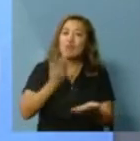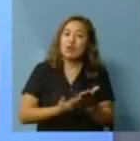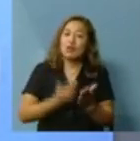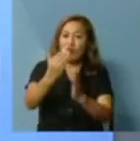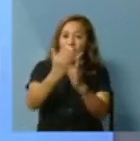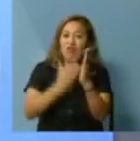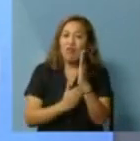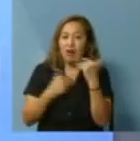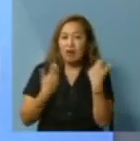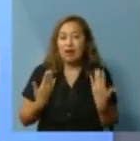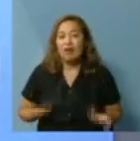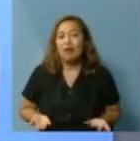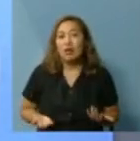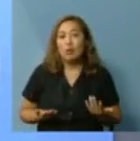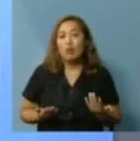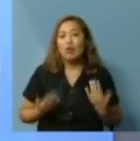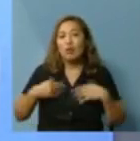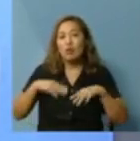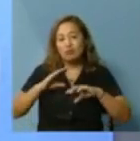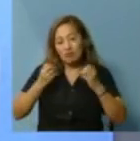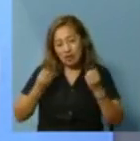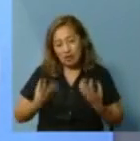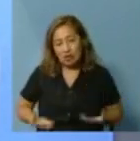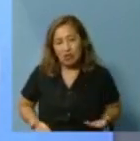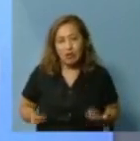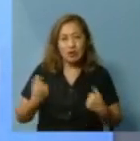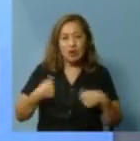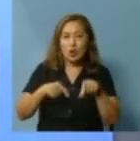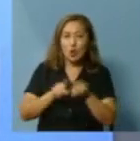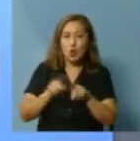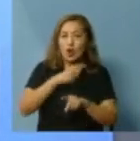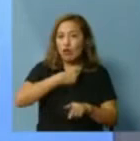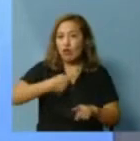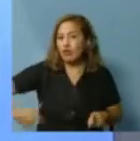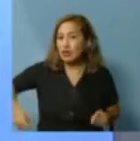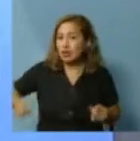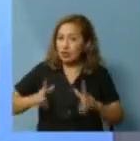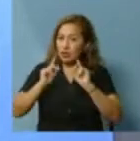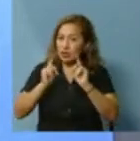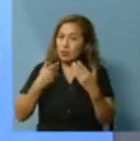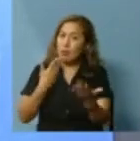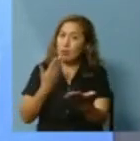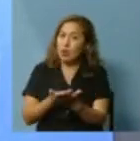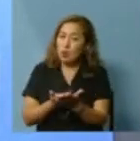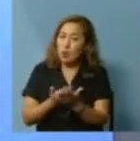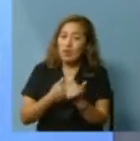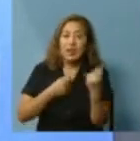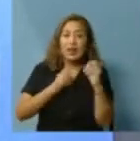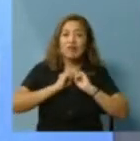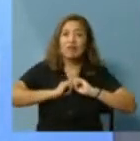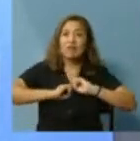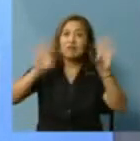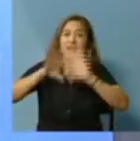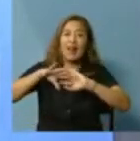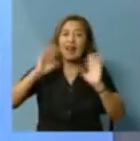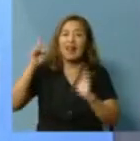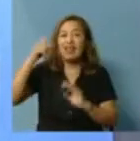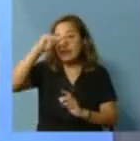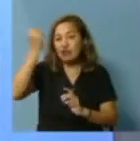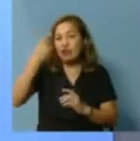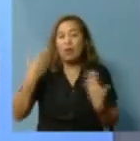creo que vamos a estar un poco mejor de todas manera nuestro bueno también tiene propuestas que está mandando a nivel nacional